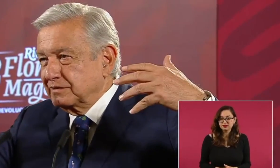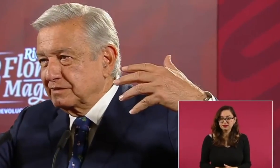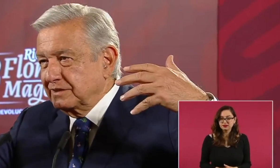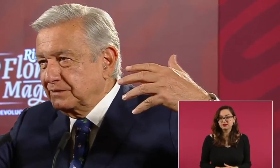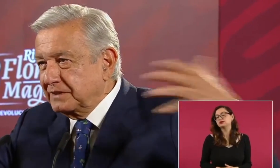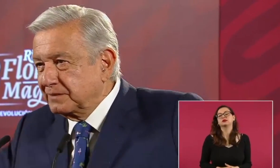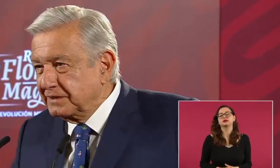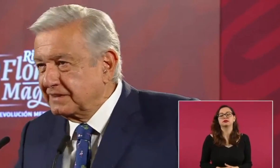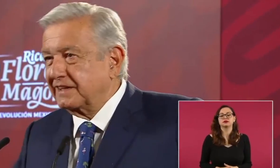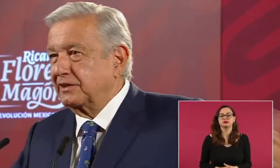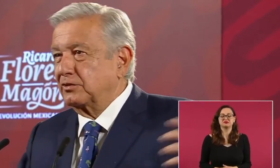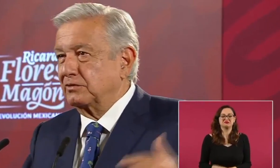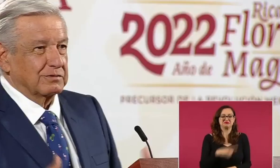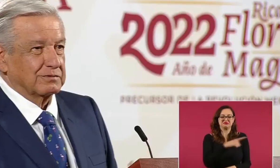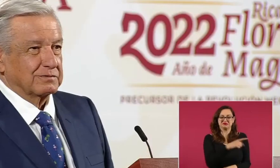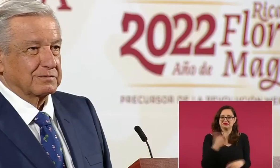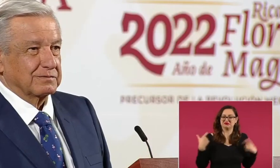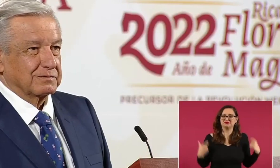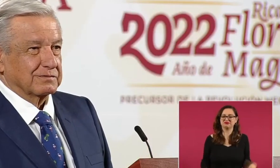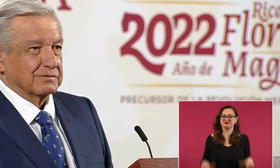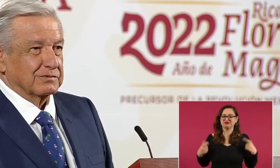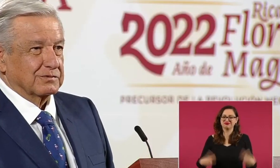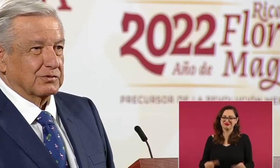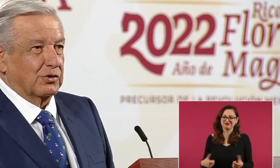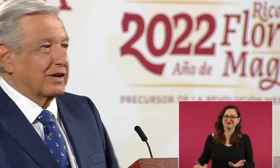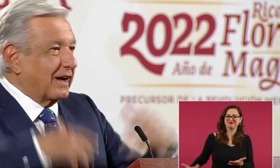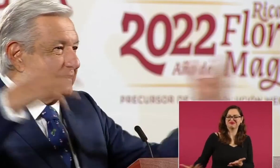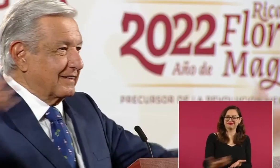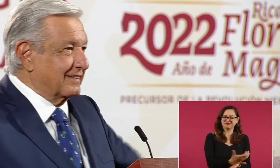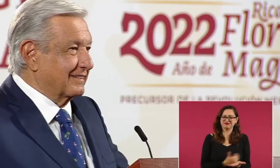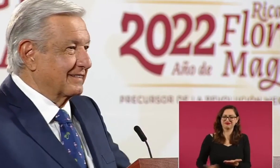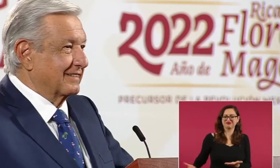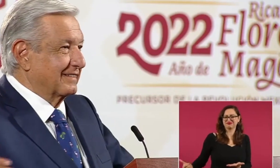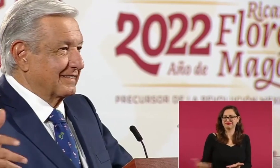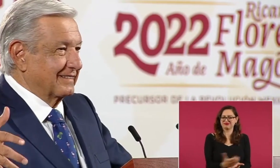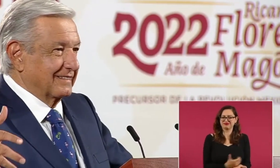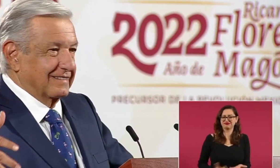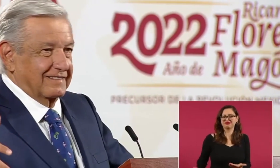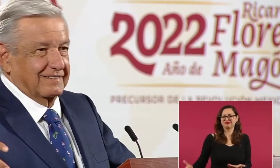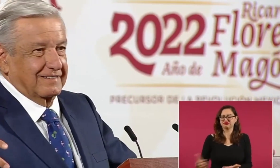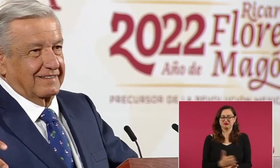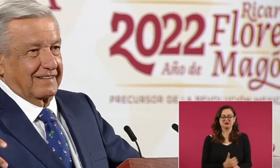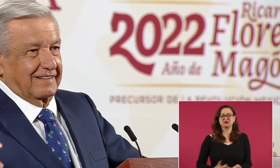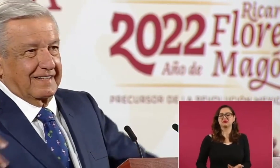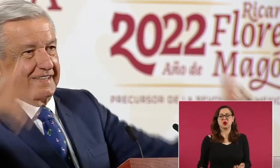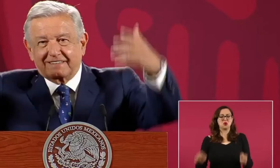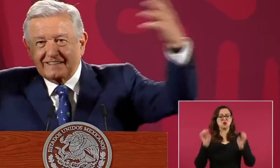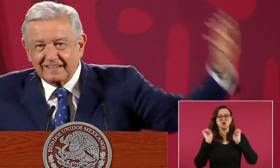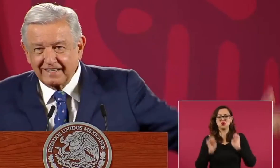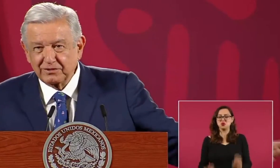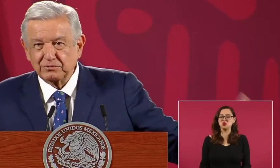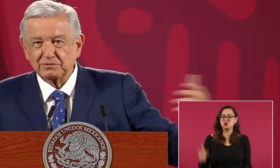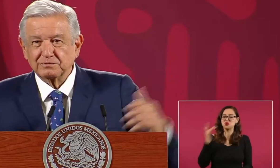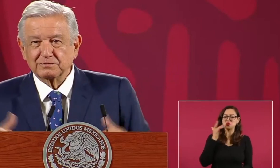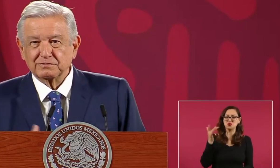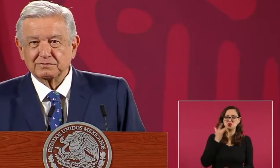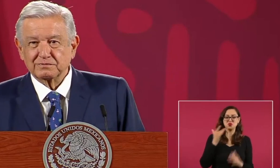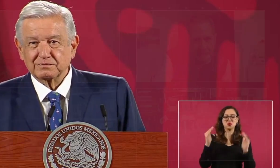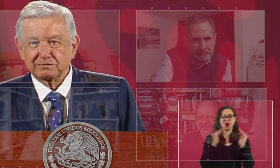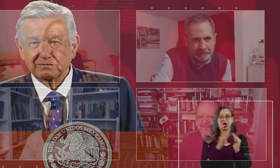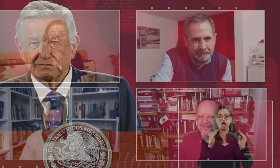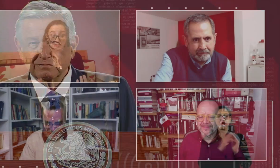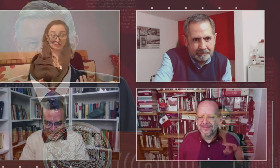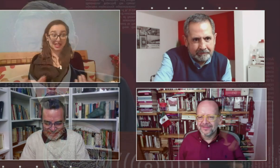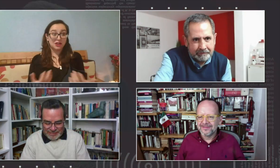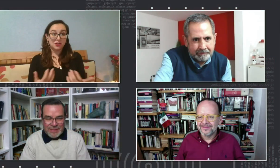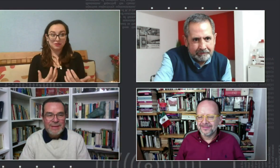gusta, pues ahora sí que yo con la pena no puedo hacer mucho. Y también, ¿no? Opiniones políticas que a